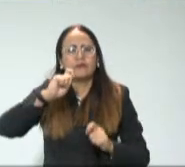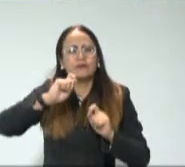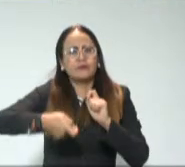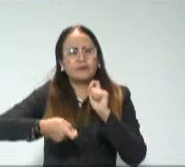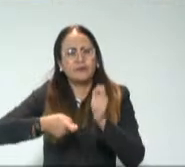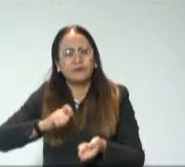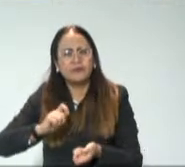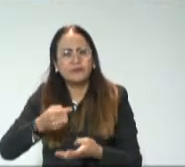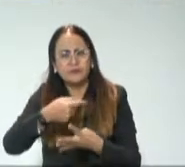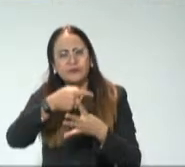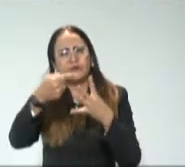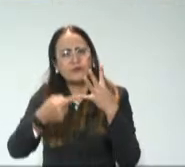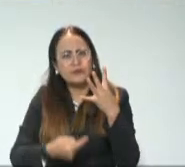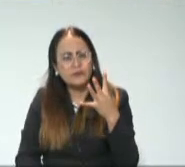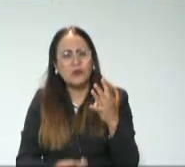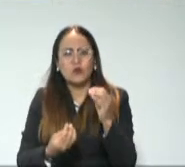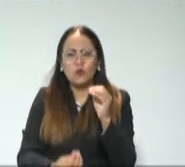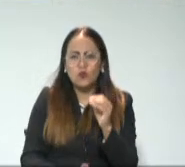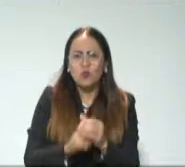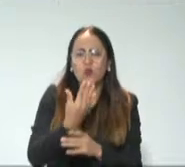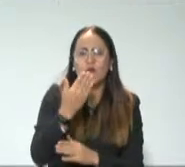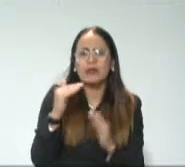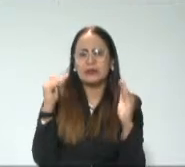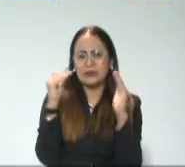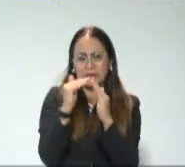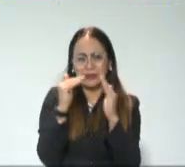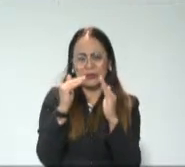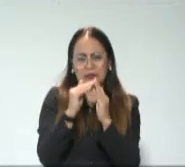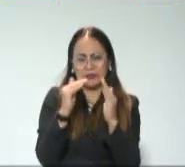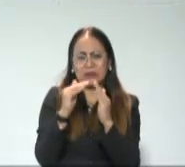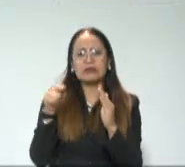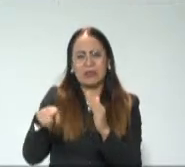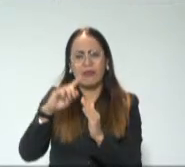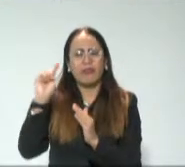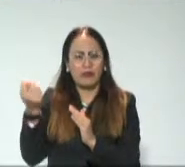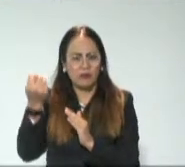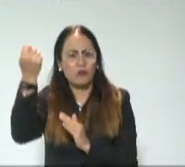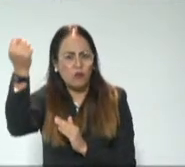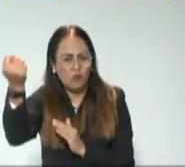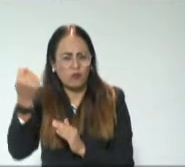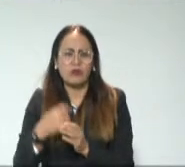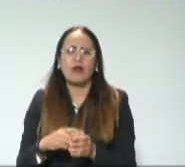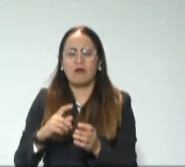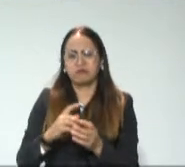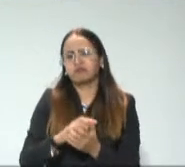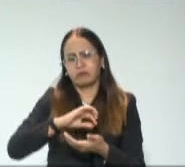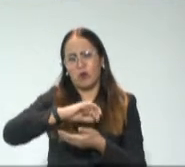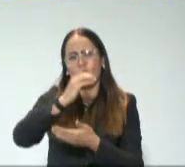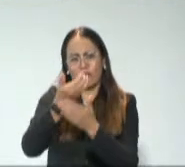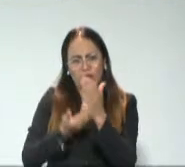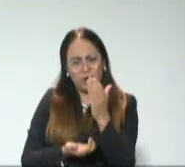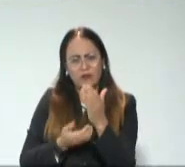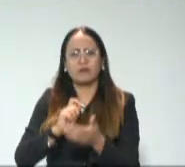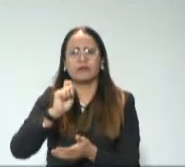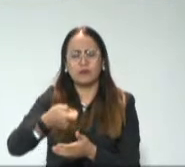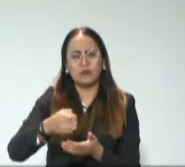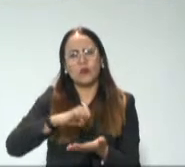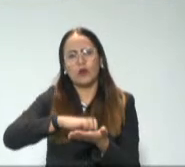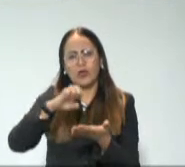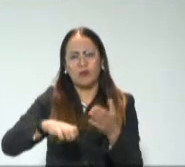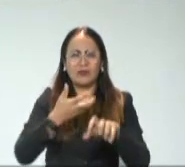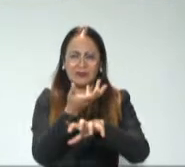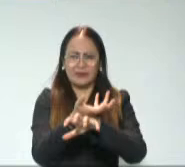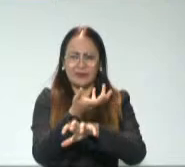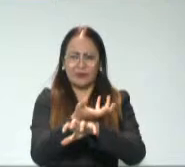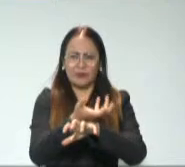como eh nuevos hogares que adoptan una tecnología o contratan una tecnología esto es Estados Unidos y vemos